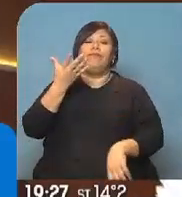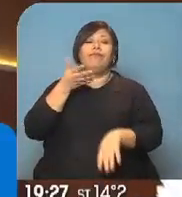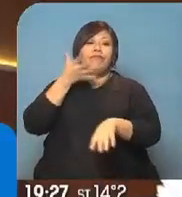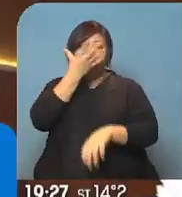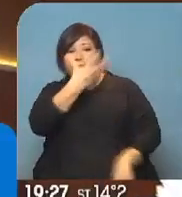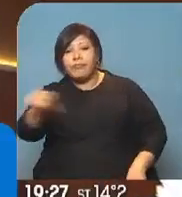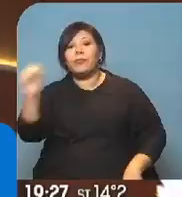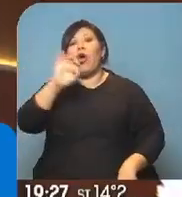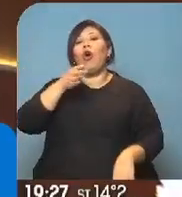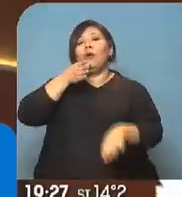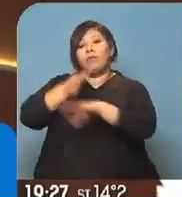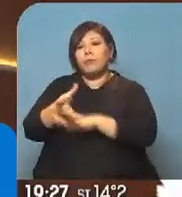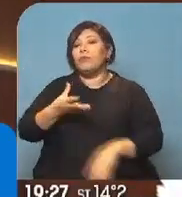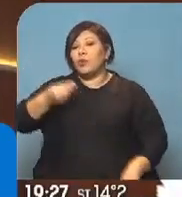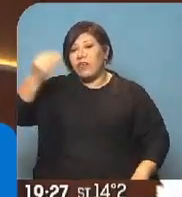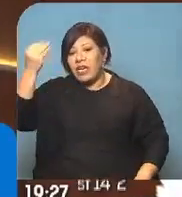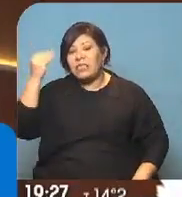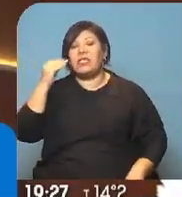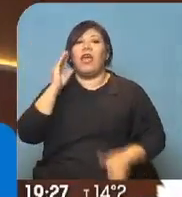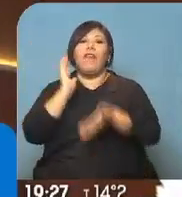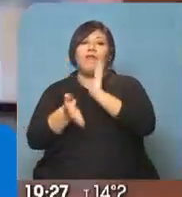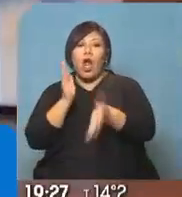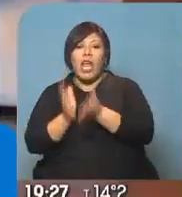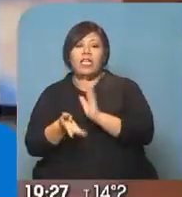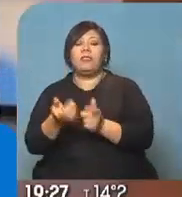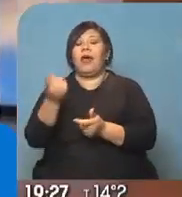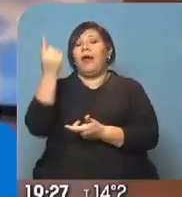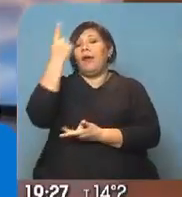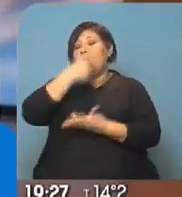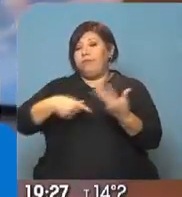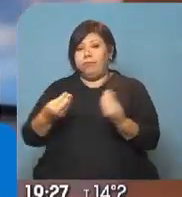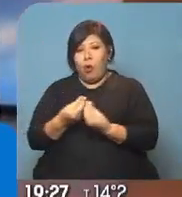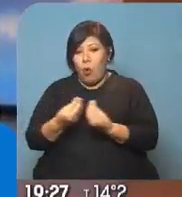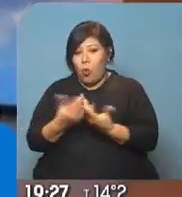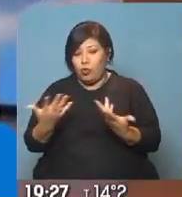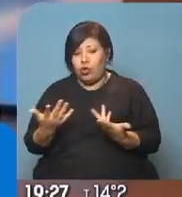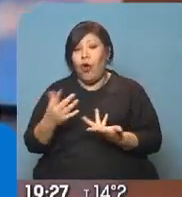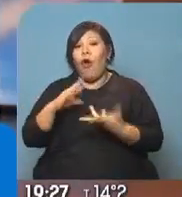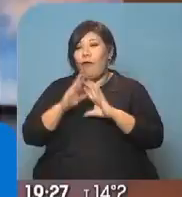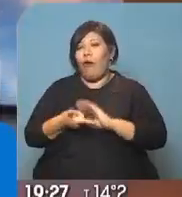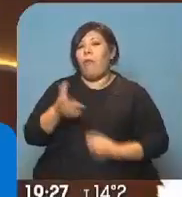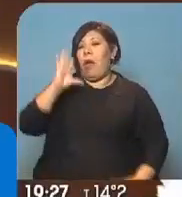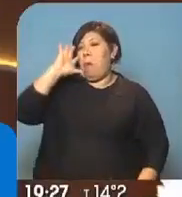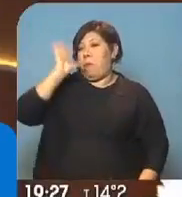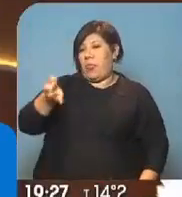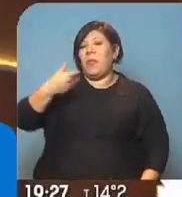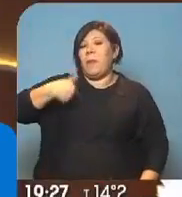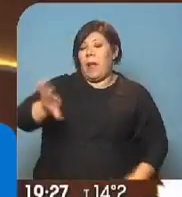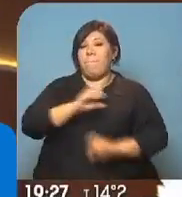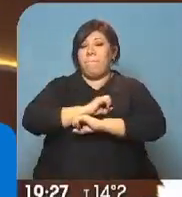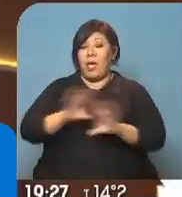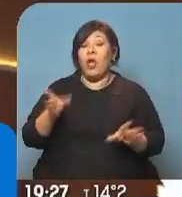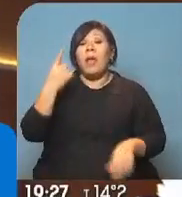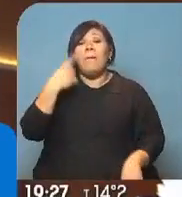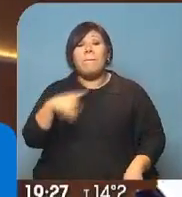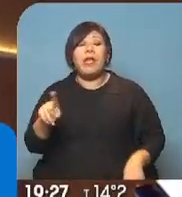violencia de género. ¿Cuántas veces nos terminamos en un femicidio, pero en una persona que ha tenido muchos indicadores? Lamentablemente, como sociedad no nos sentamos sobre